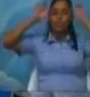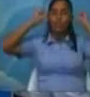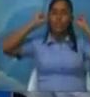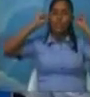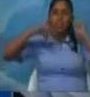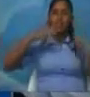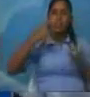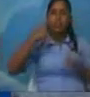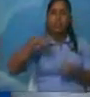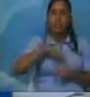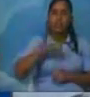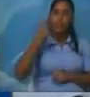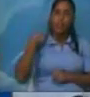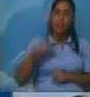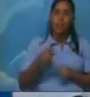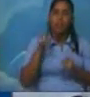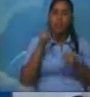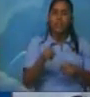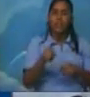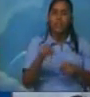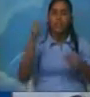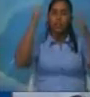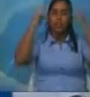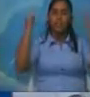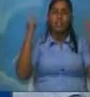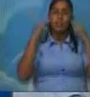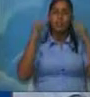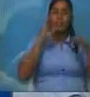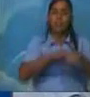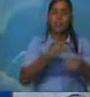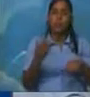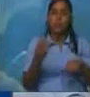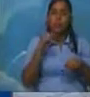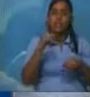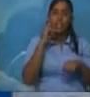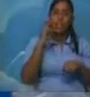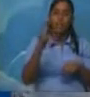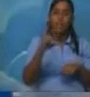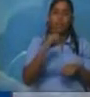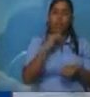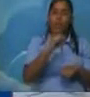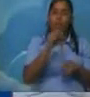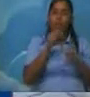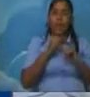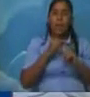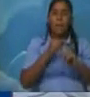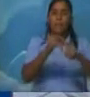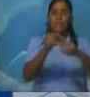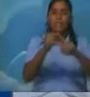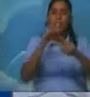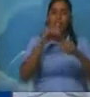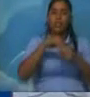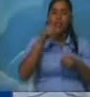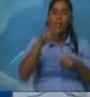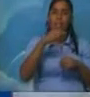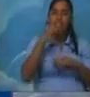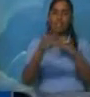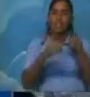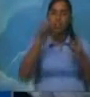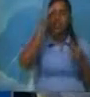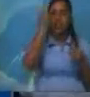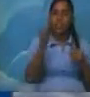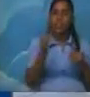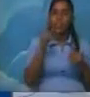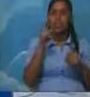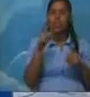eh eh tengamos eso en nuestra mente Por qué Porque el enemigo es especialista en hacernos creer que